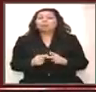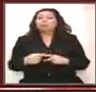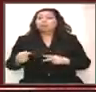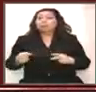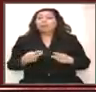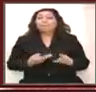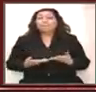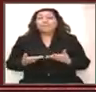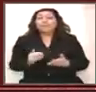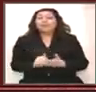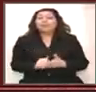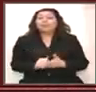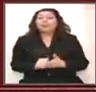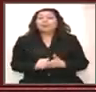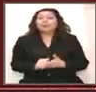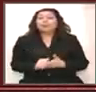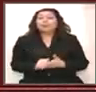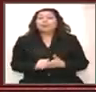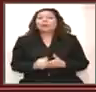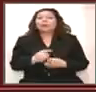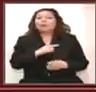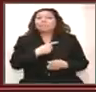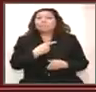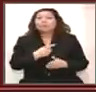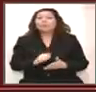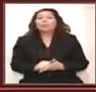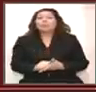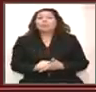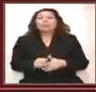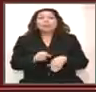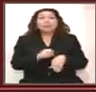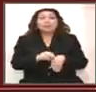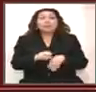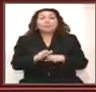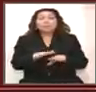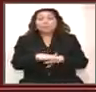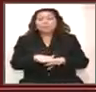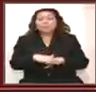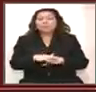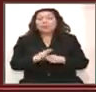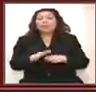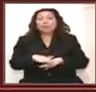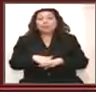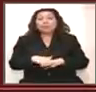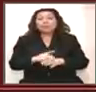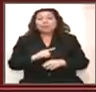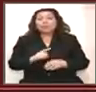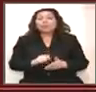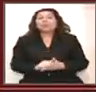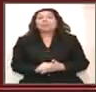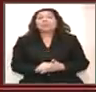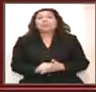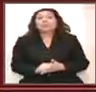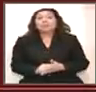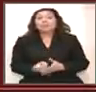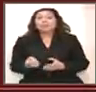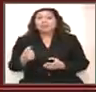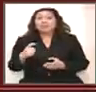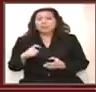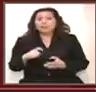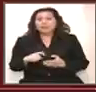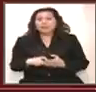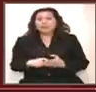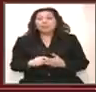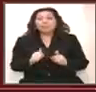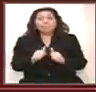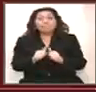desarticulación de mercados de bienes ilícitos, el fortalecimiento de capacidades operativas y de gestión de las autoridades y la consolidación